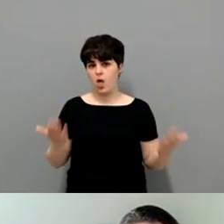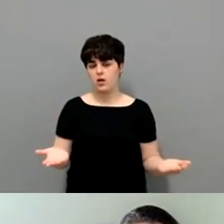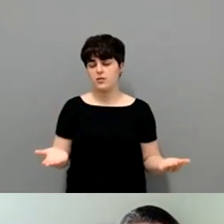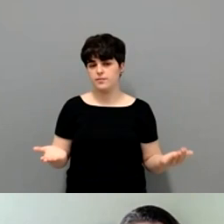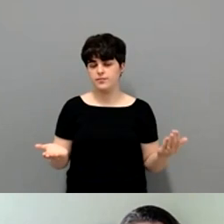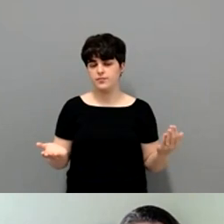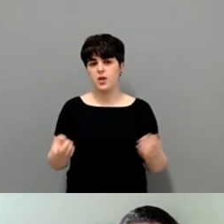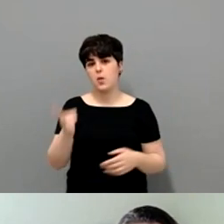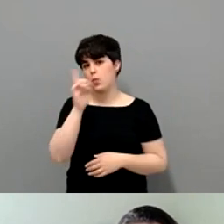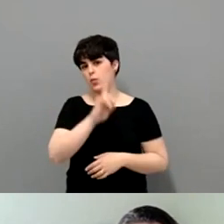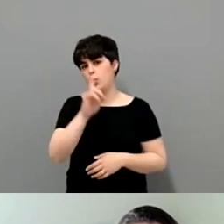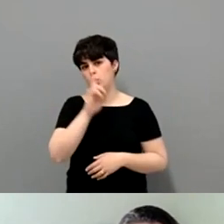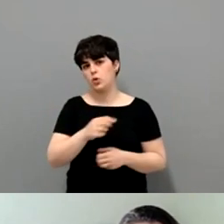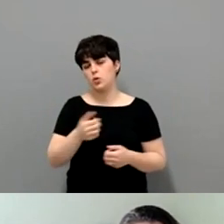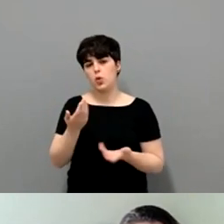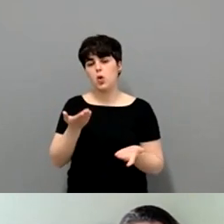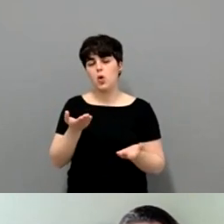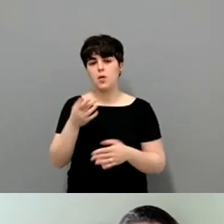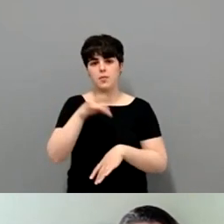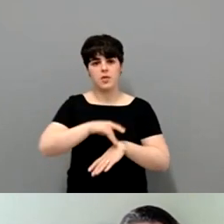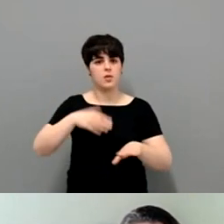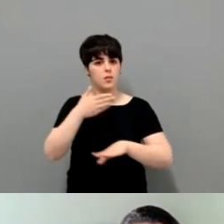de prostitución, iba al médico